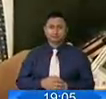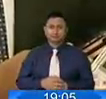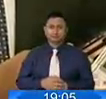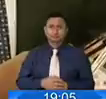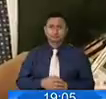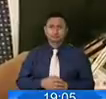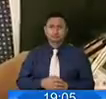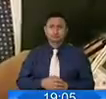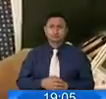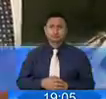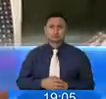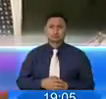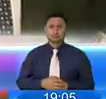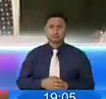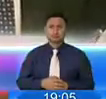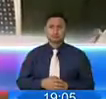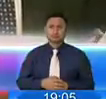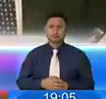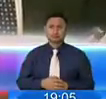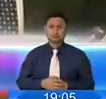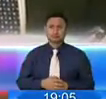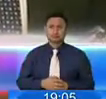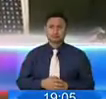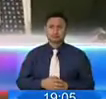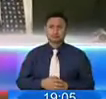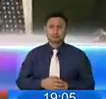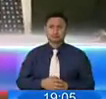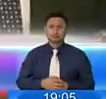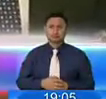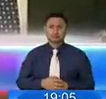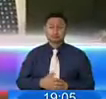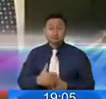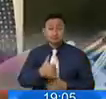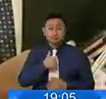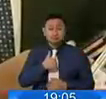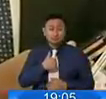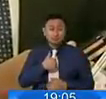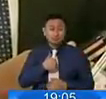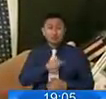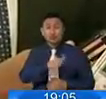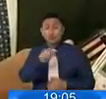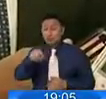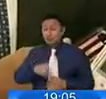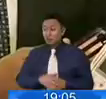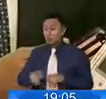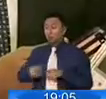Ciertamente nosotros no estamos en competencia con nadie.